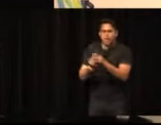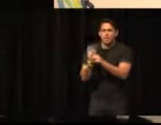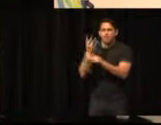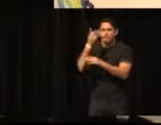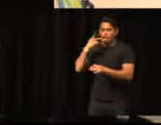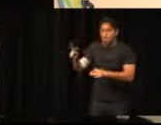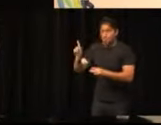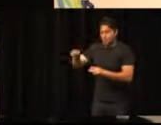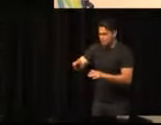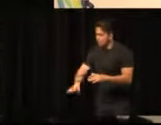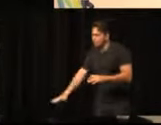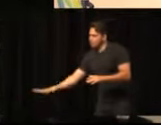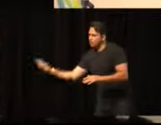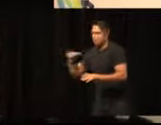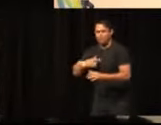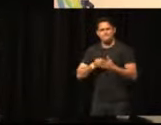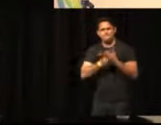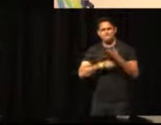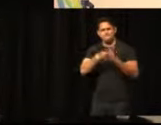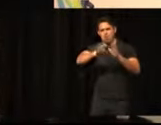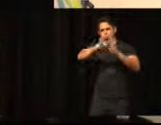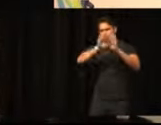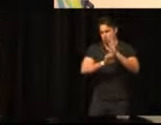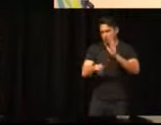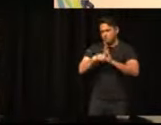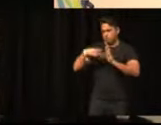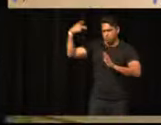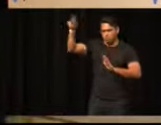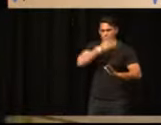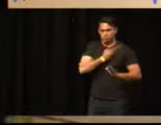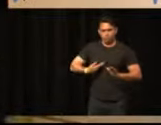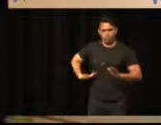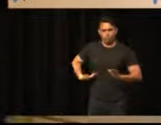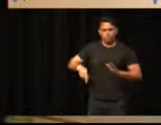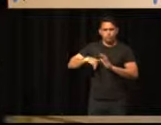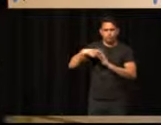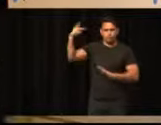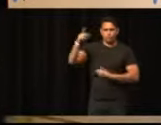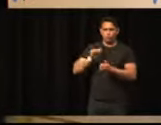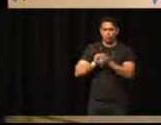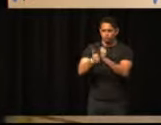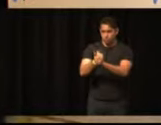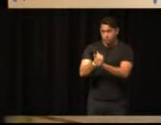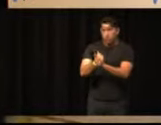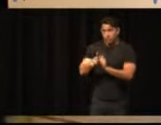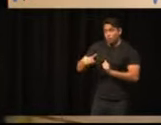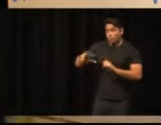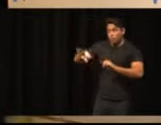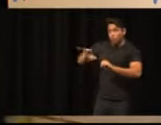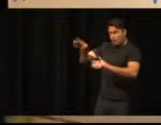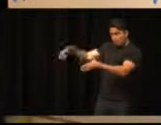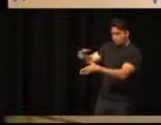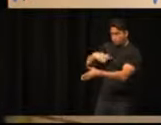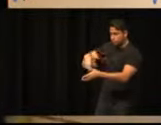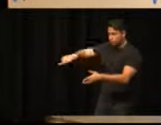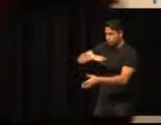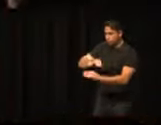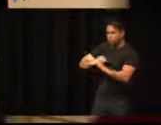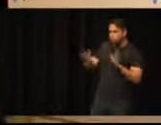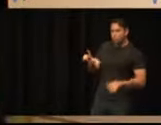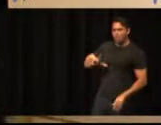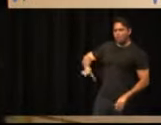los pequeños para luchar por el pliego. Nosotros también teníamos la claridad de